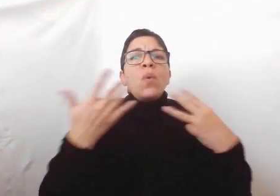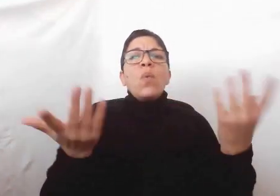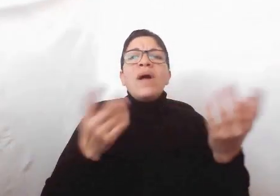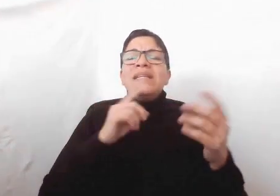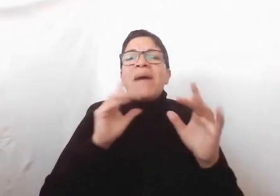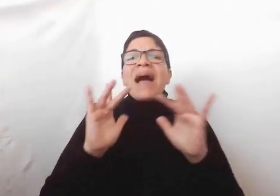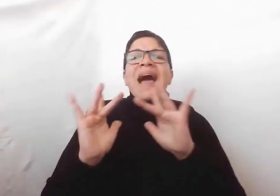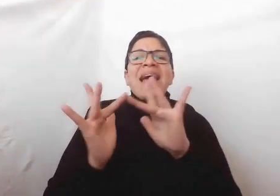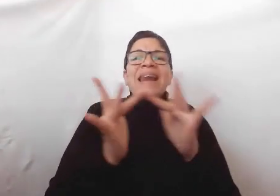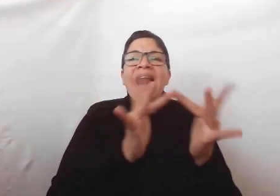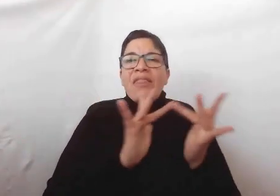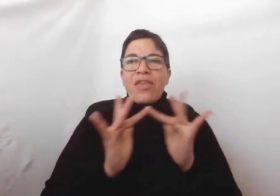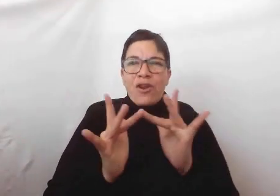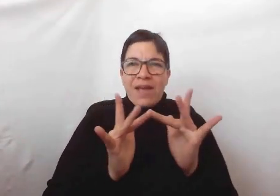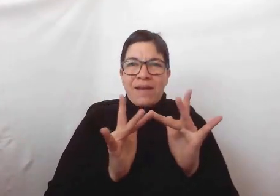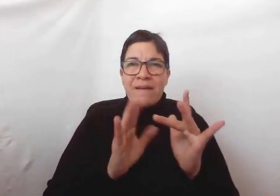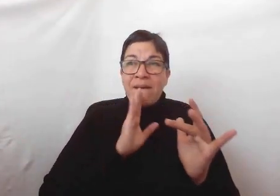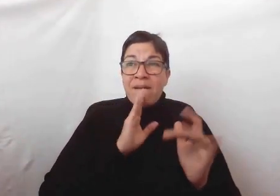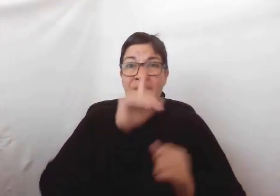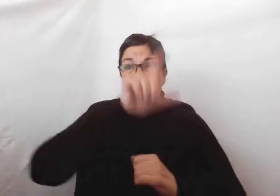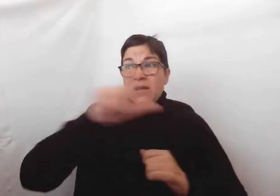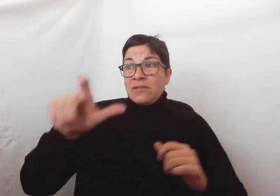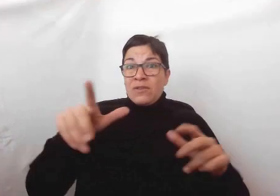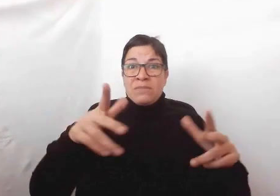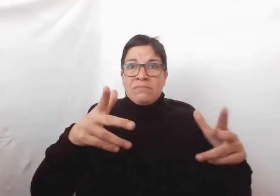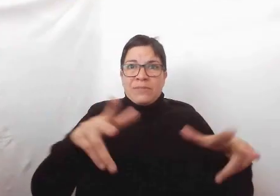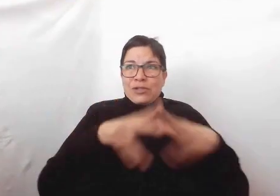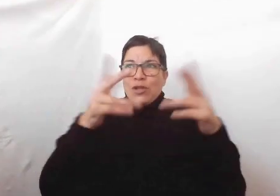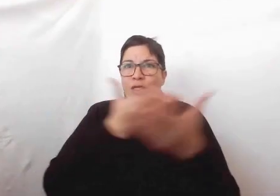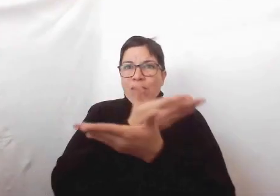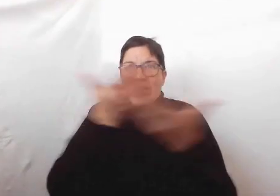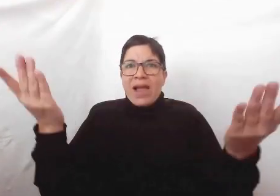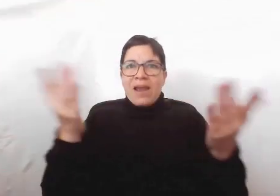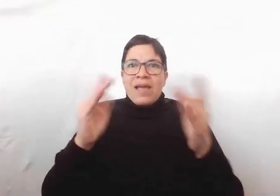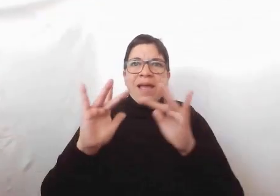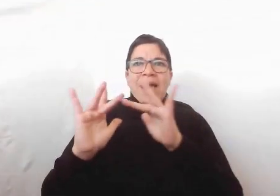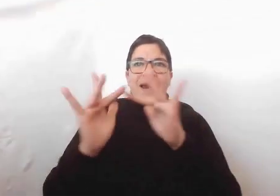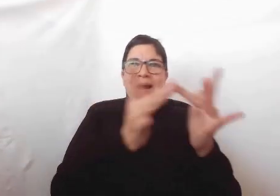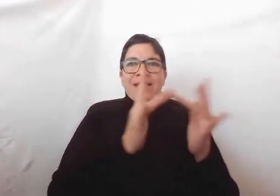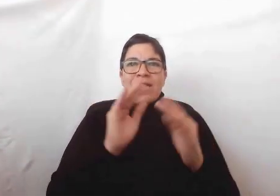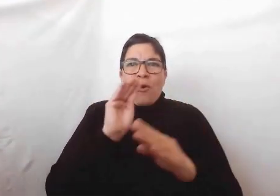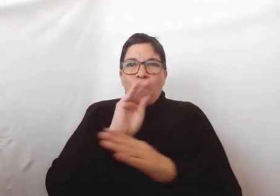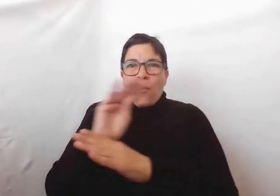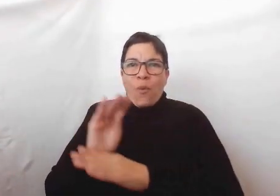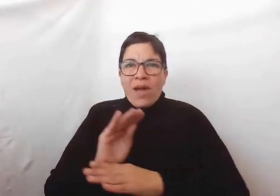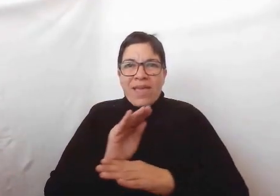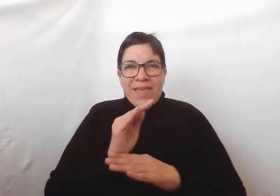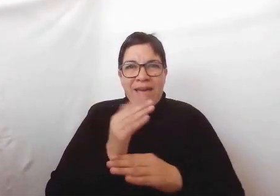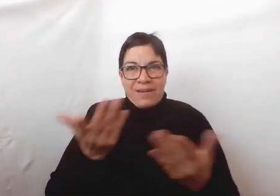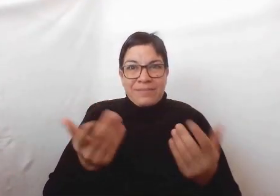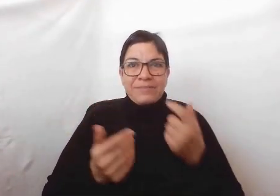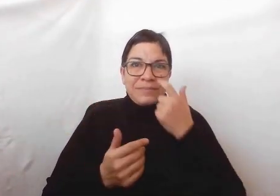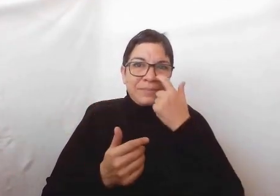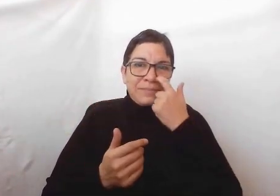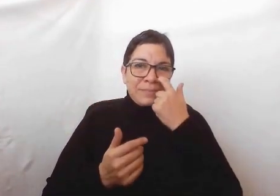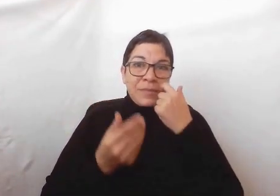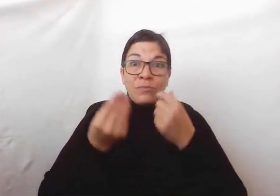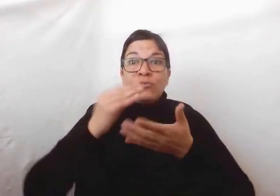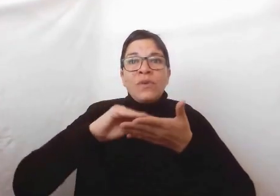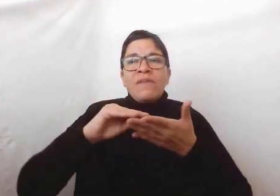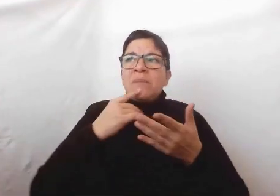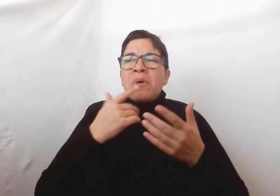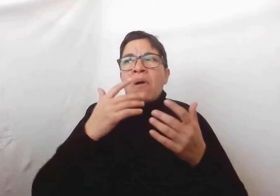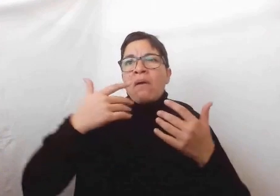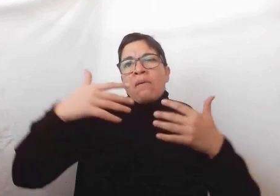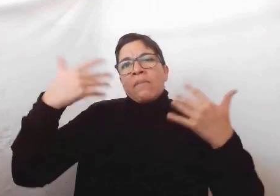Lo hablábamos antes, somos seres sociales, hay que cuidar esas relaciones, hay que mantener esas relaciones, y muchas veces nos las dejamos por el